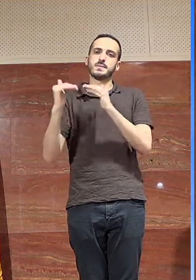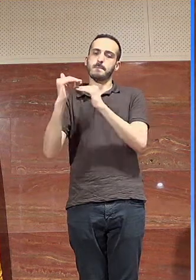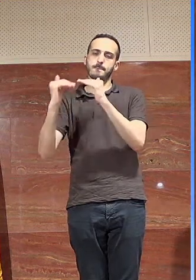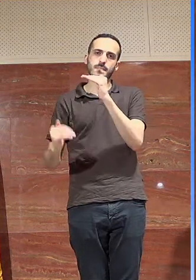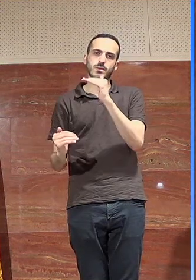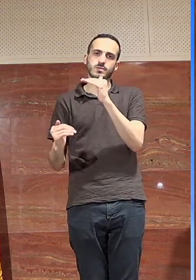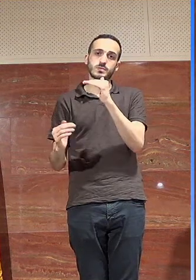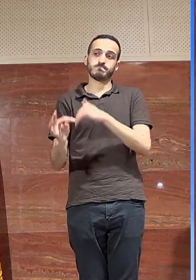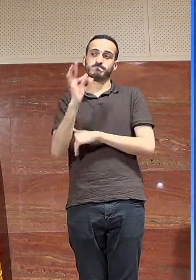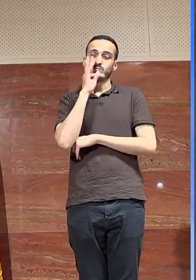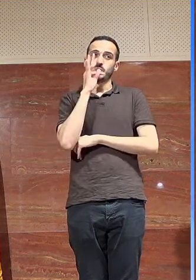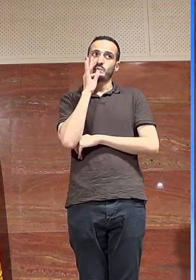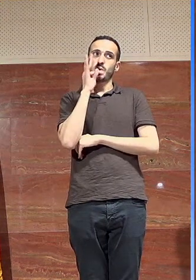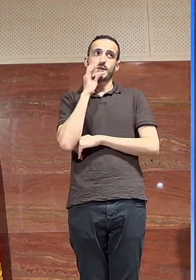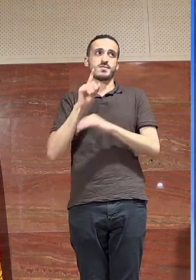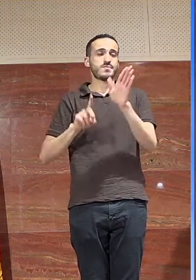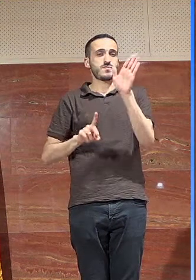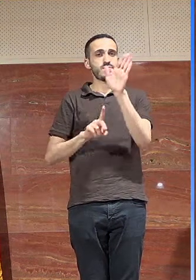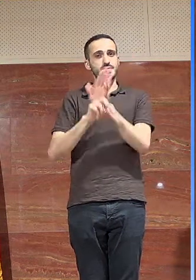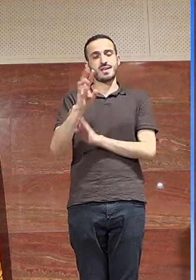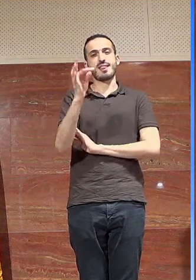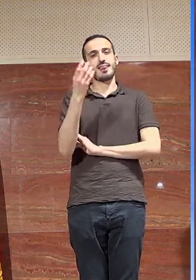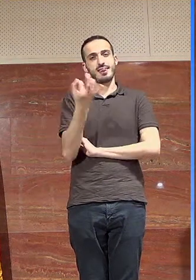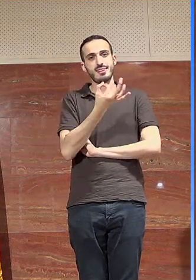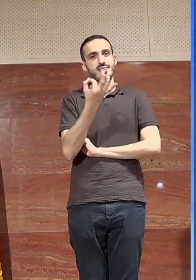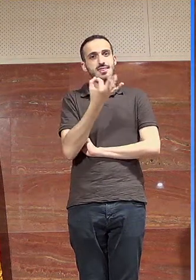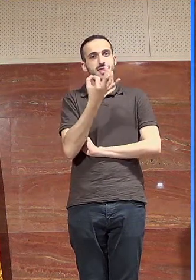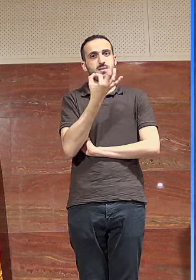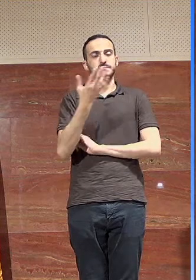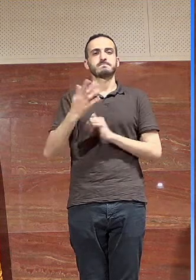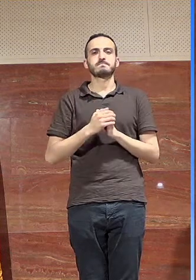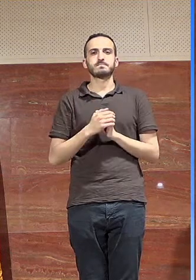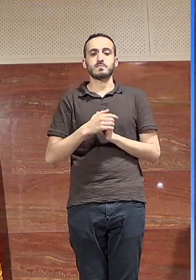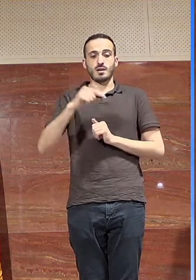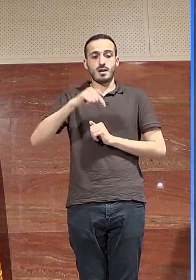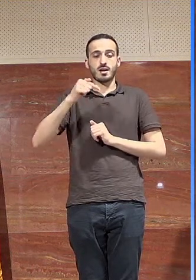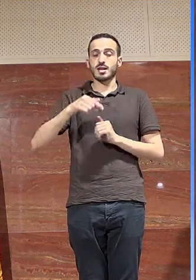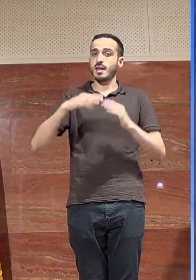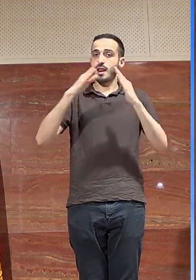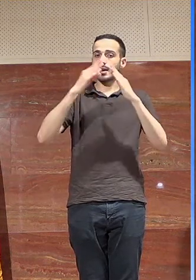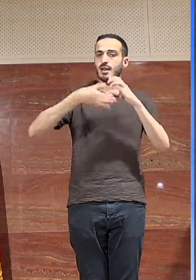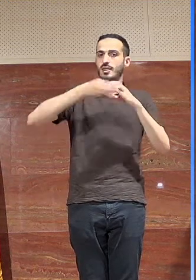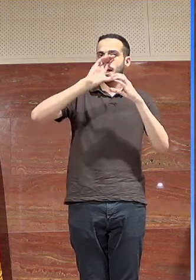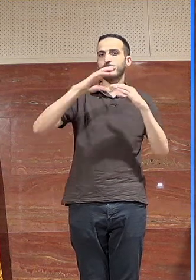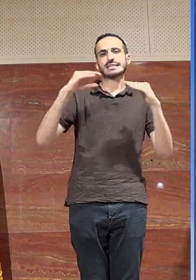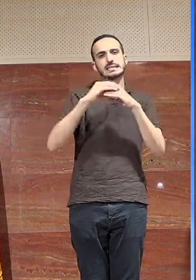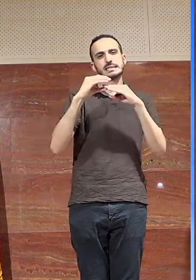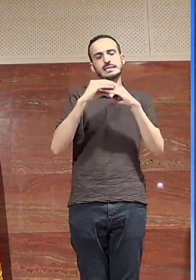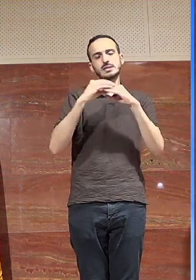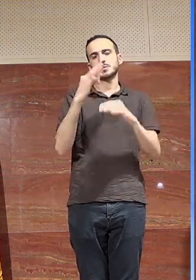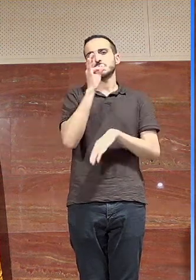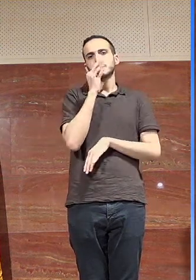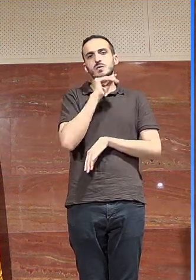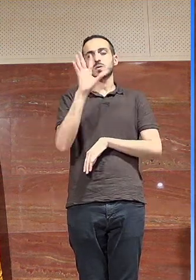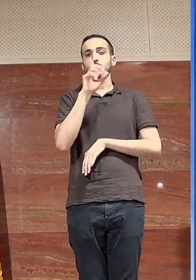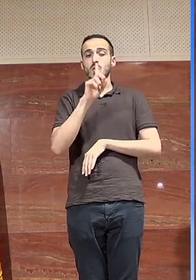el patito feo del sistema en algunos sitios, ¿no? Desde luego, aquí en CEAPAT Inserso no, porque estáis promoviendo